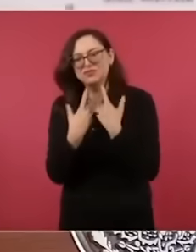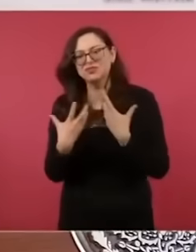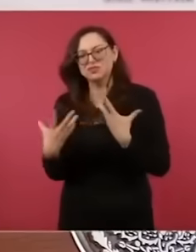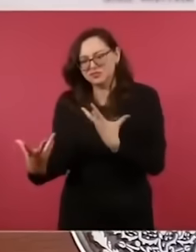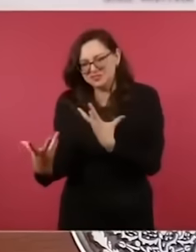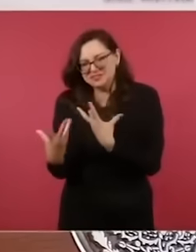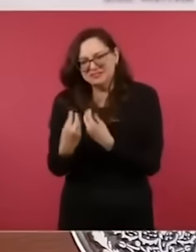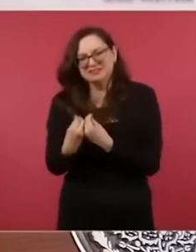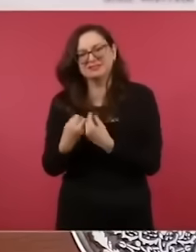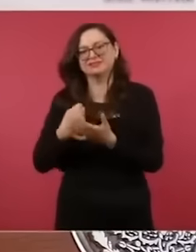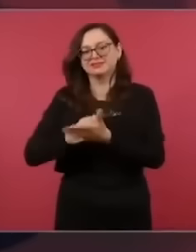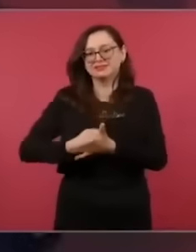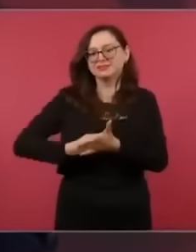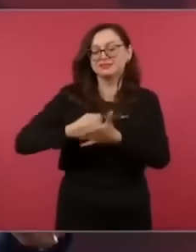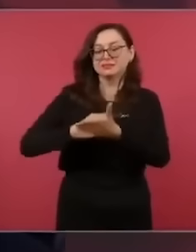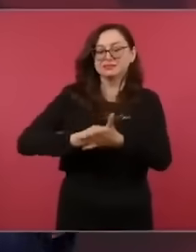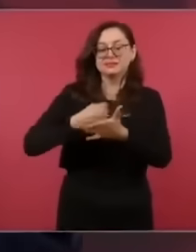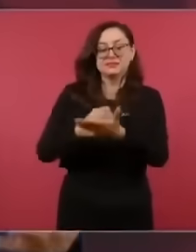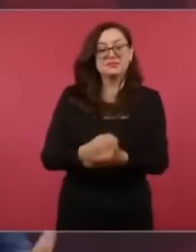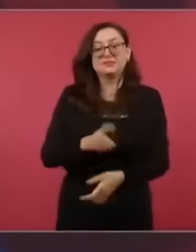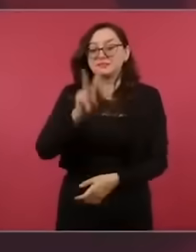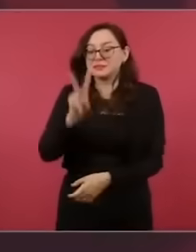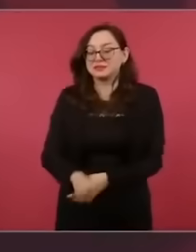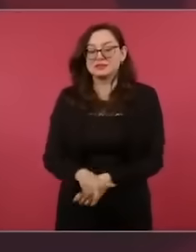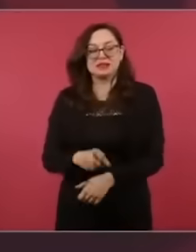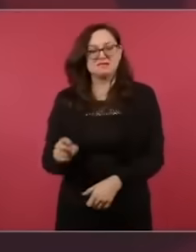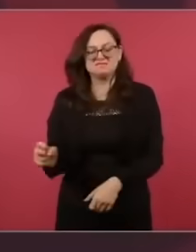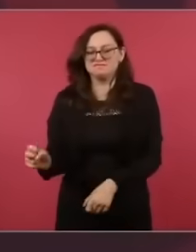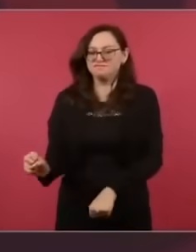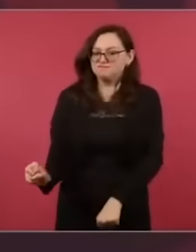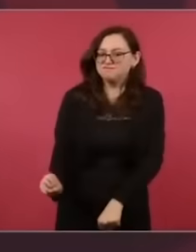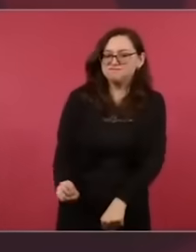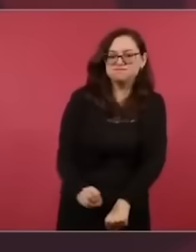porque esto ha sido muy intenso.